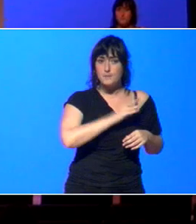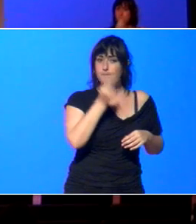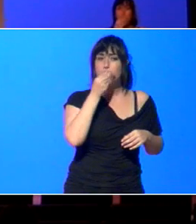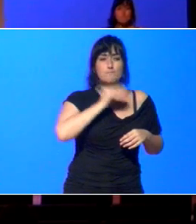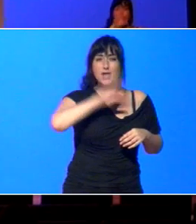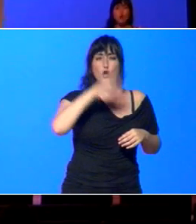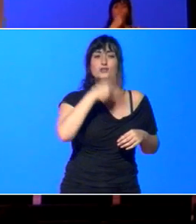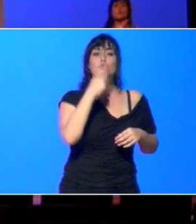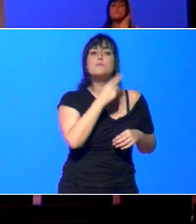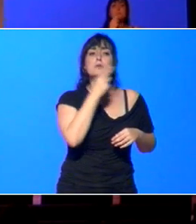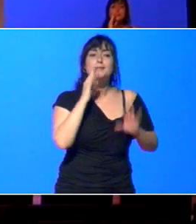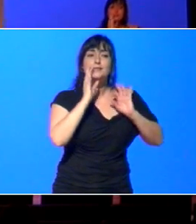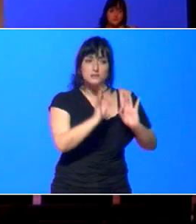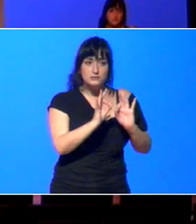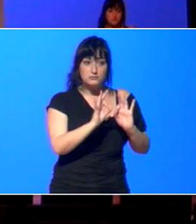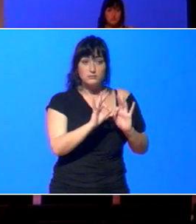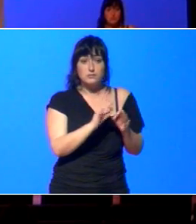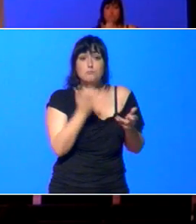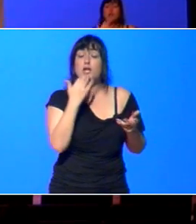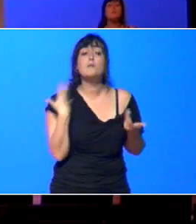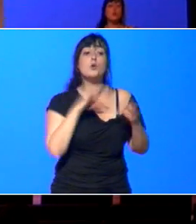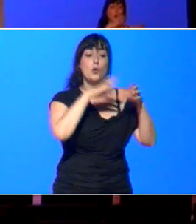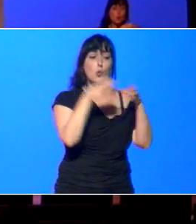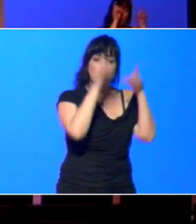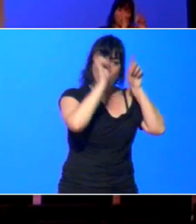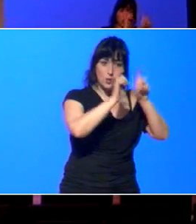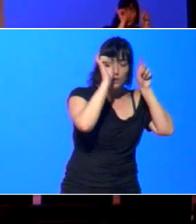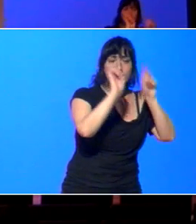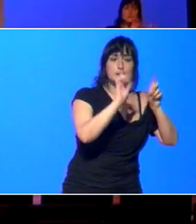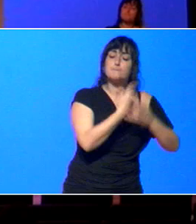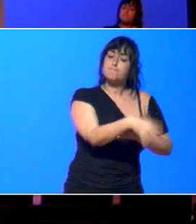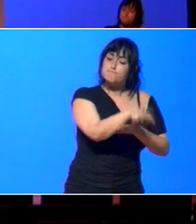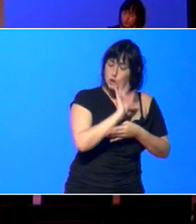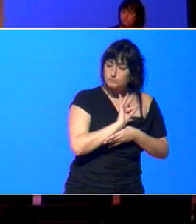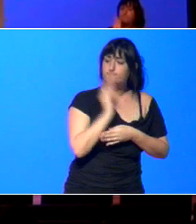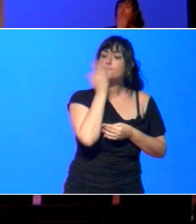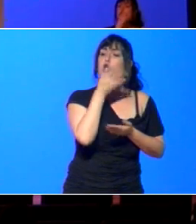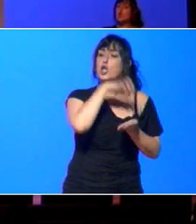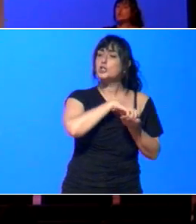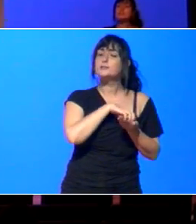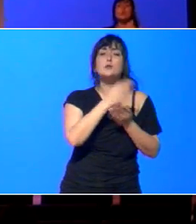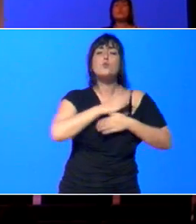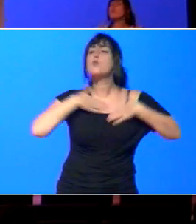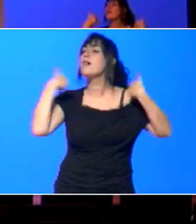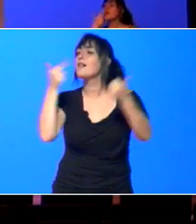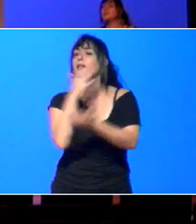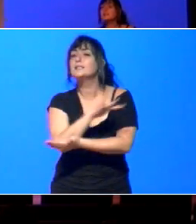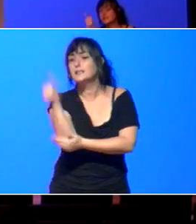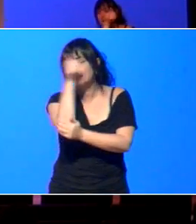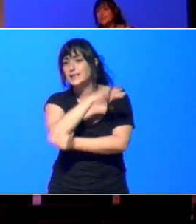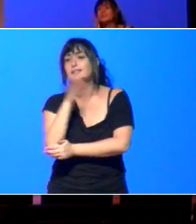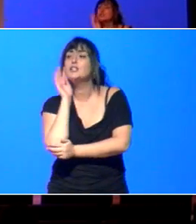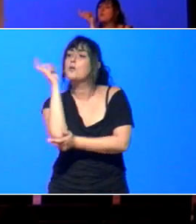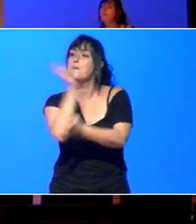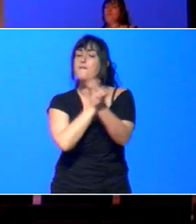moral es cuando un equipo educativo decide que a esta escuela puede venir cualquier niño o niña. No lo vamos a preguntar ni su carnet de